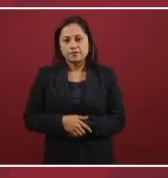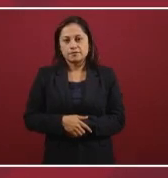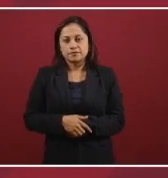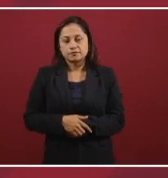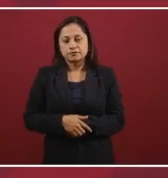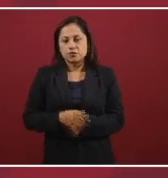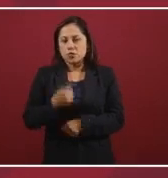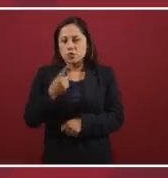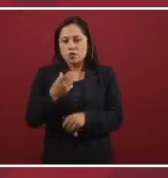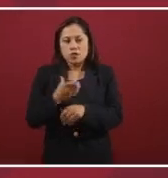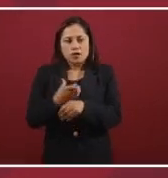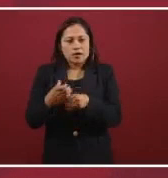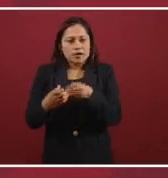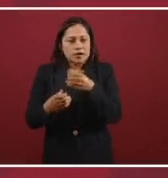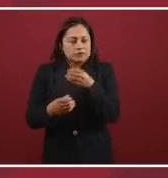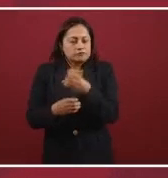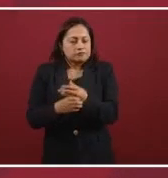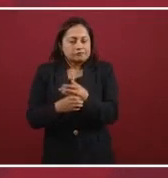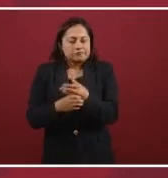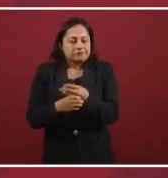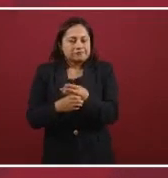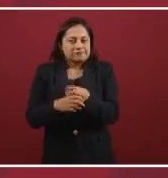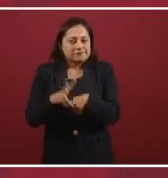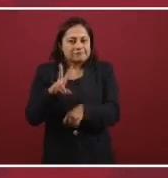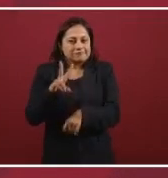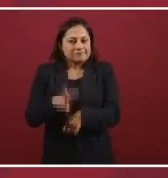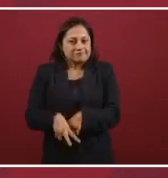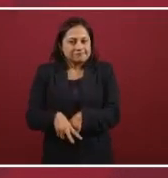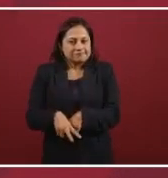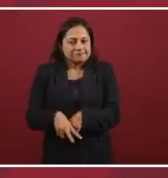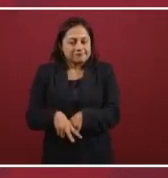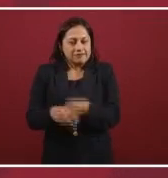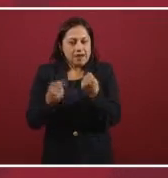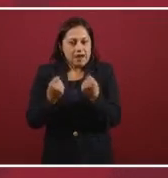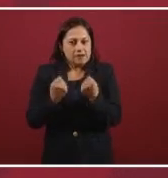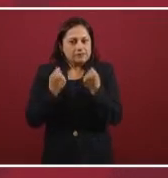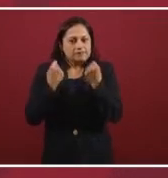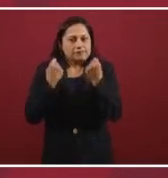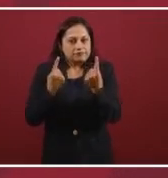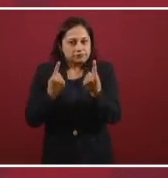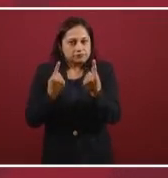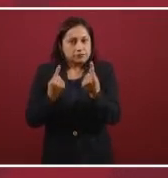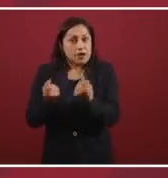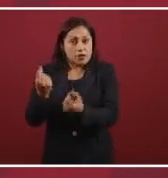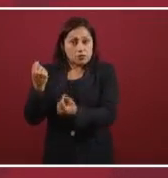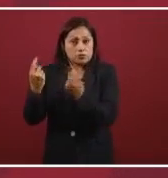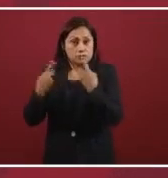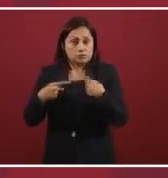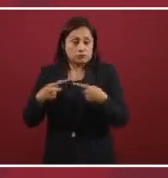digna de algunos adversarios,